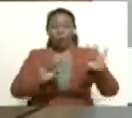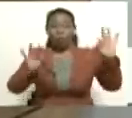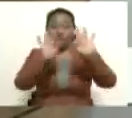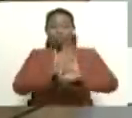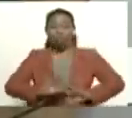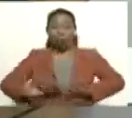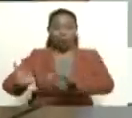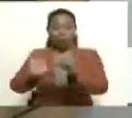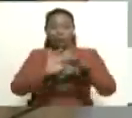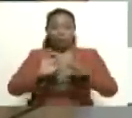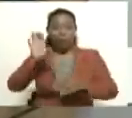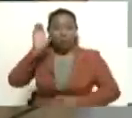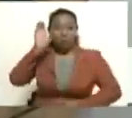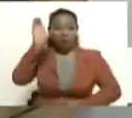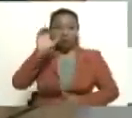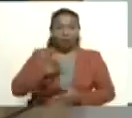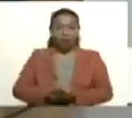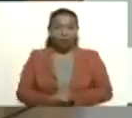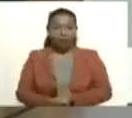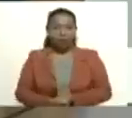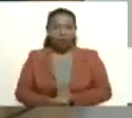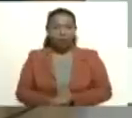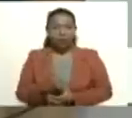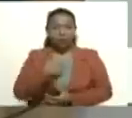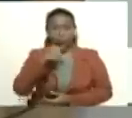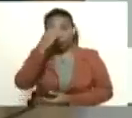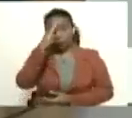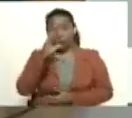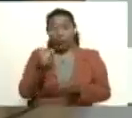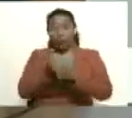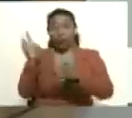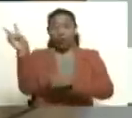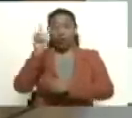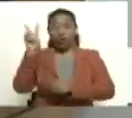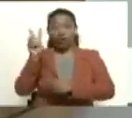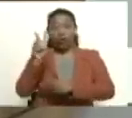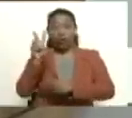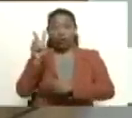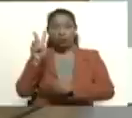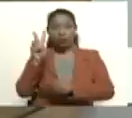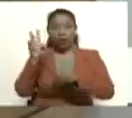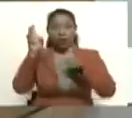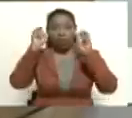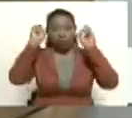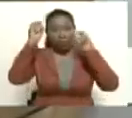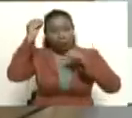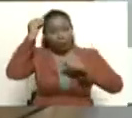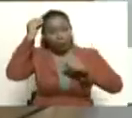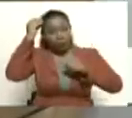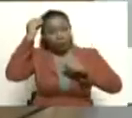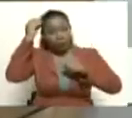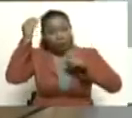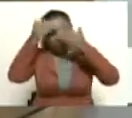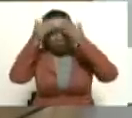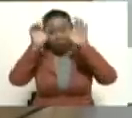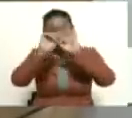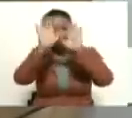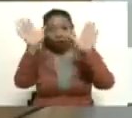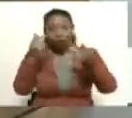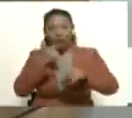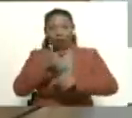unidad nacional. Pues dudo que algún grupo venezolano opositor en sus cabales reivindique esa